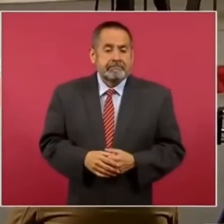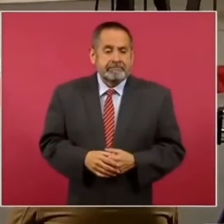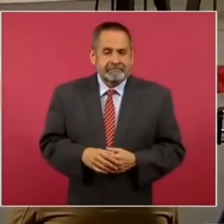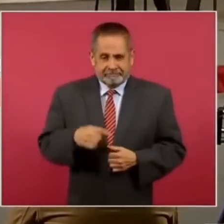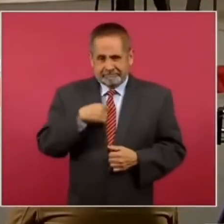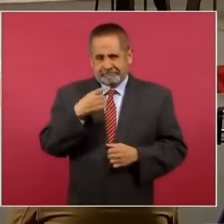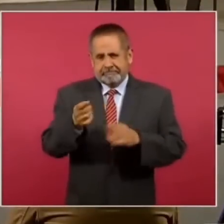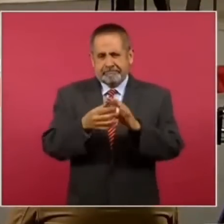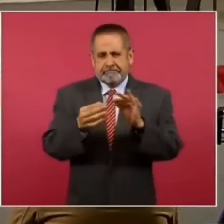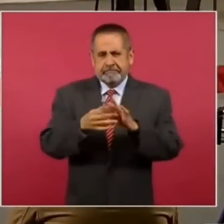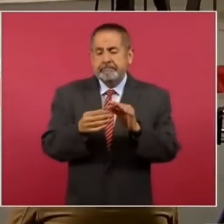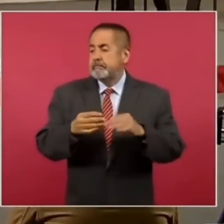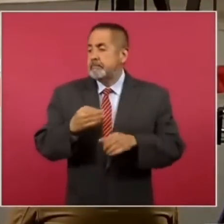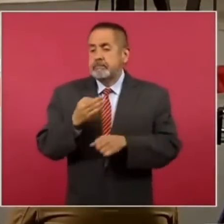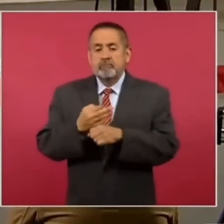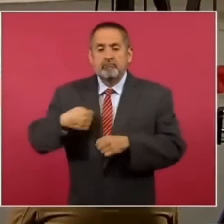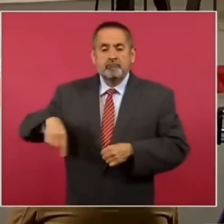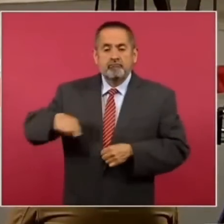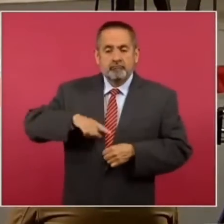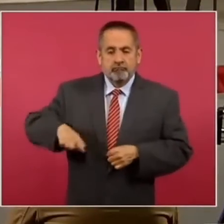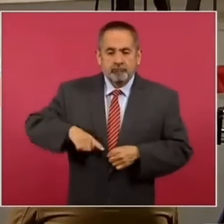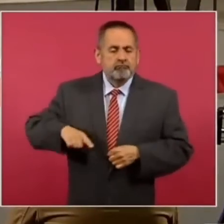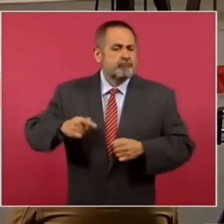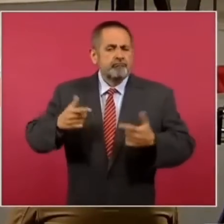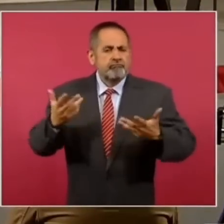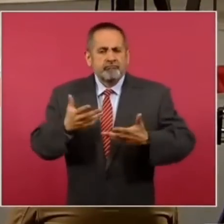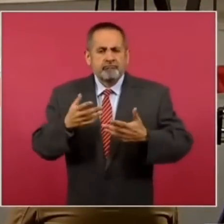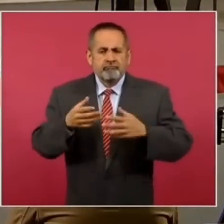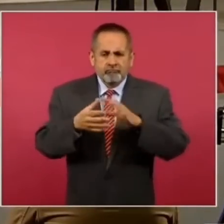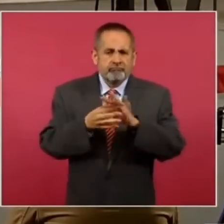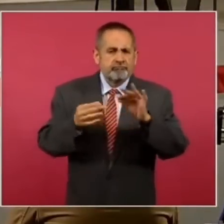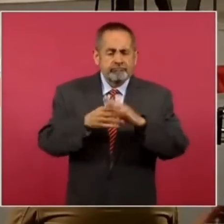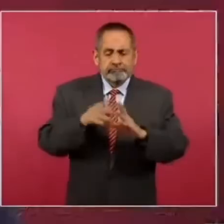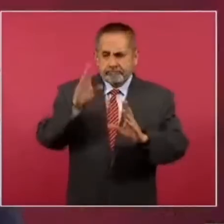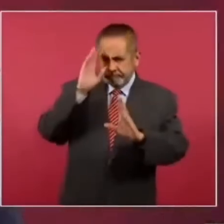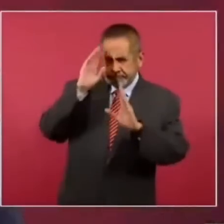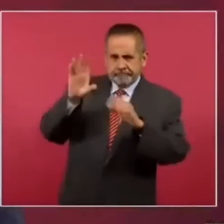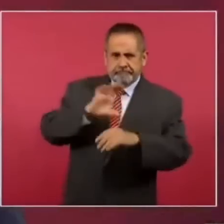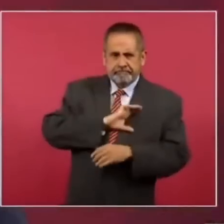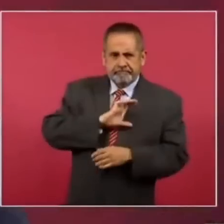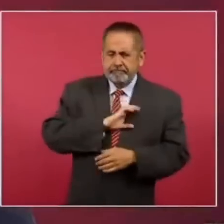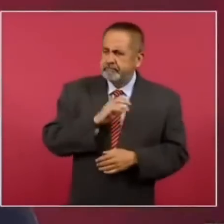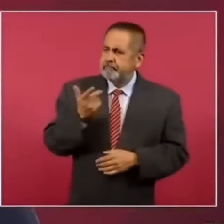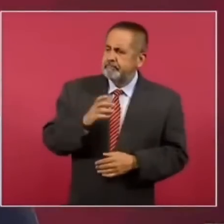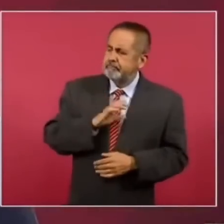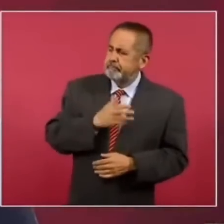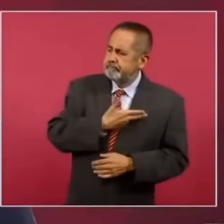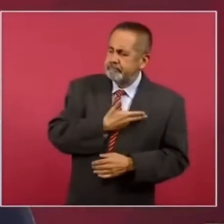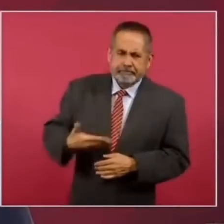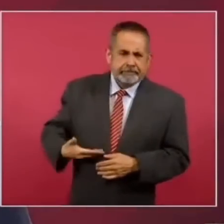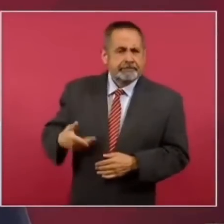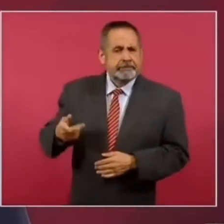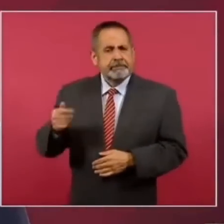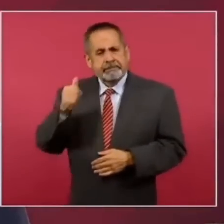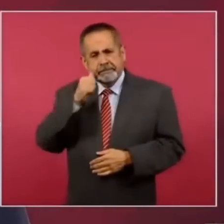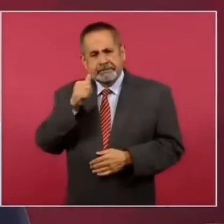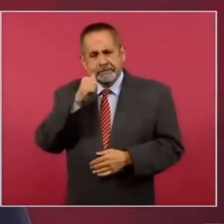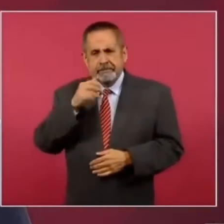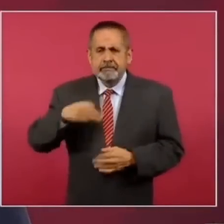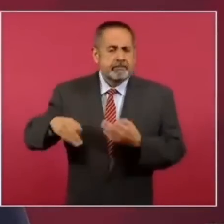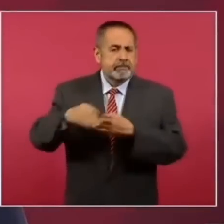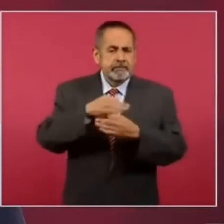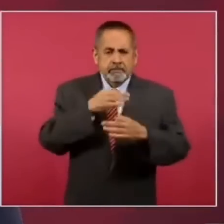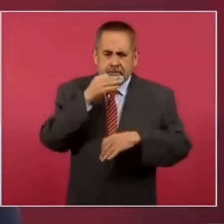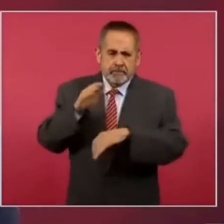en esta administración, en este gobierno, y además de mandarle un saludo cariñoso a nuestro querido presidente, como lo hemos hecho todos y